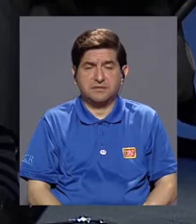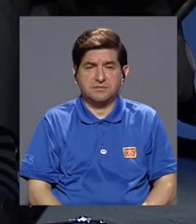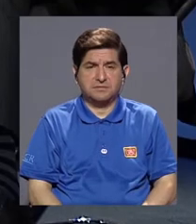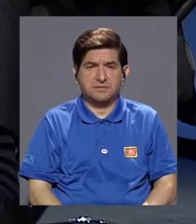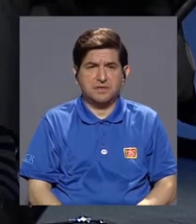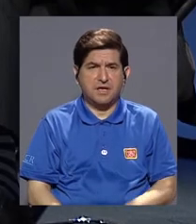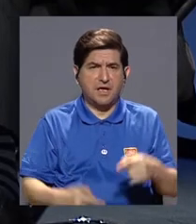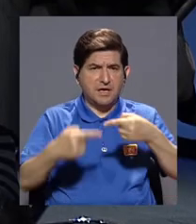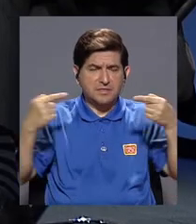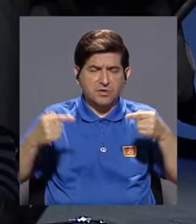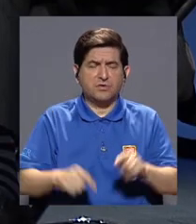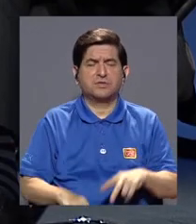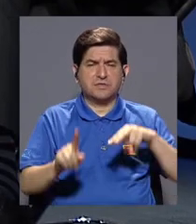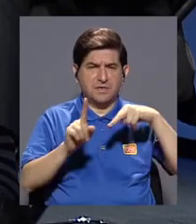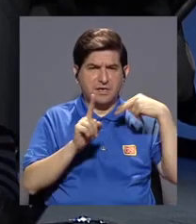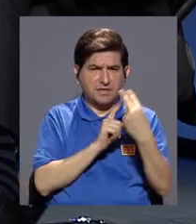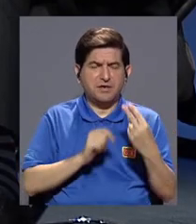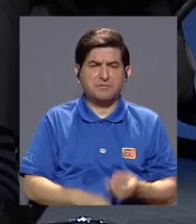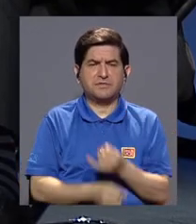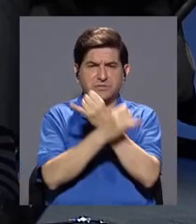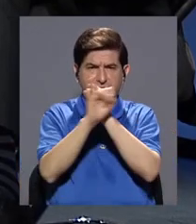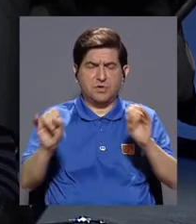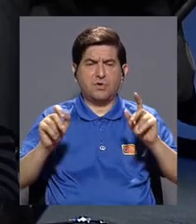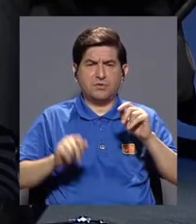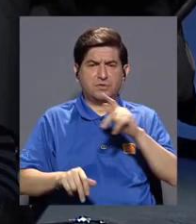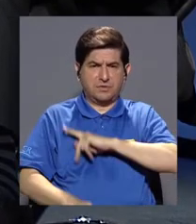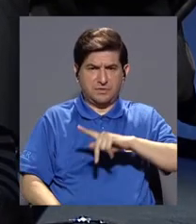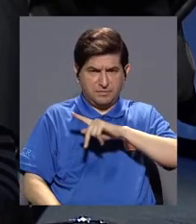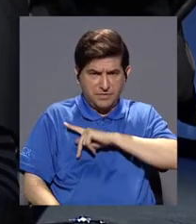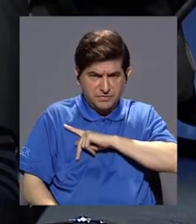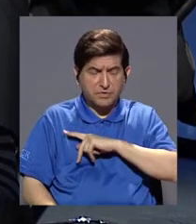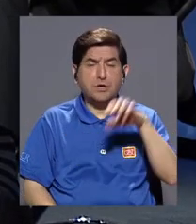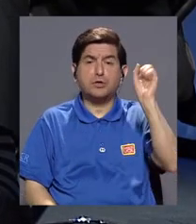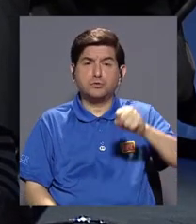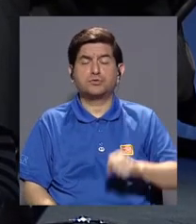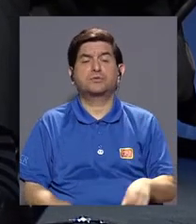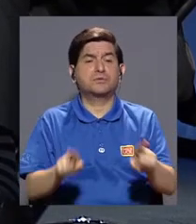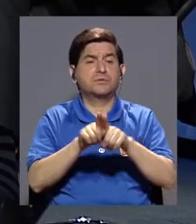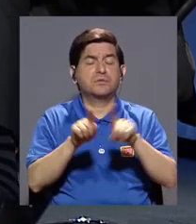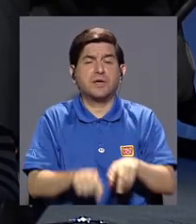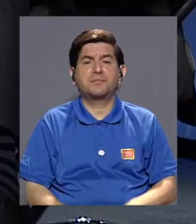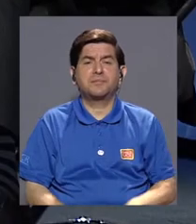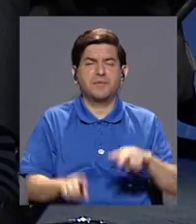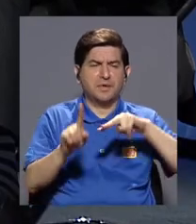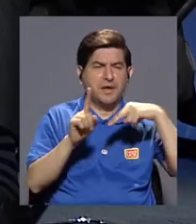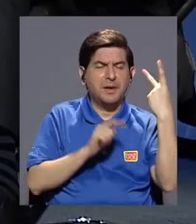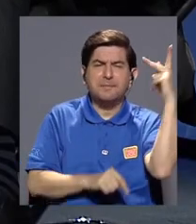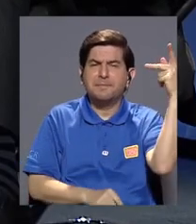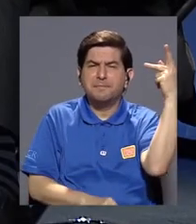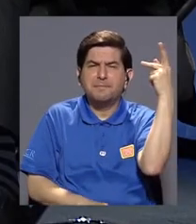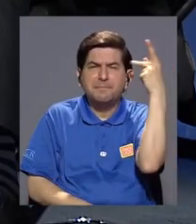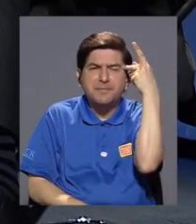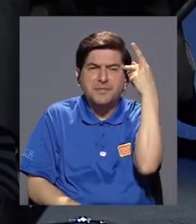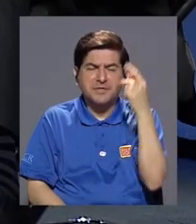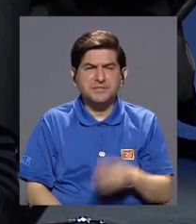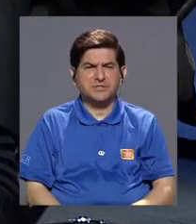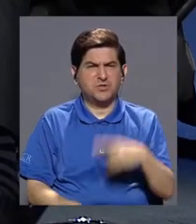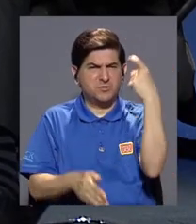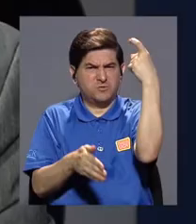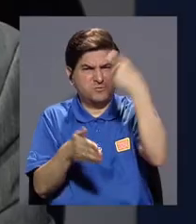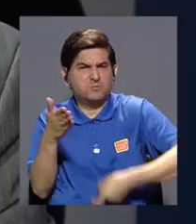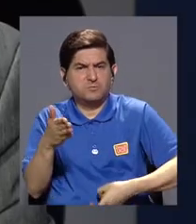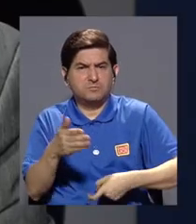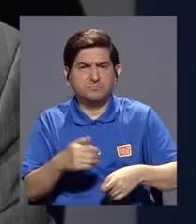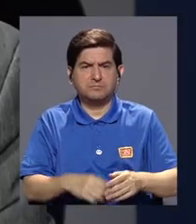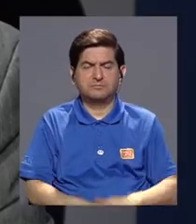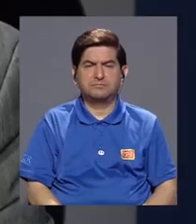contra de esta visión de autonomía personal, inclusive. Sí, claro, porque no, y además es una visión de la política autoritaria.